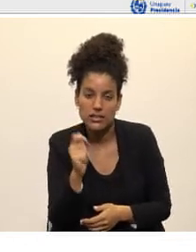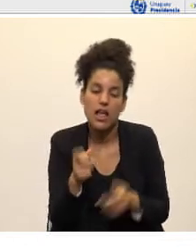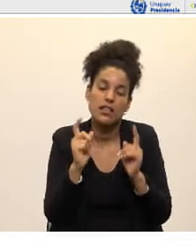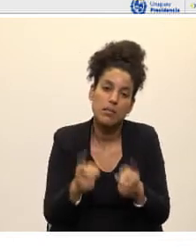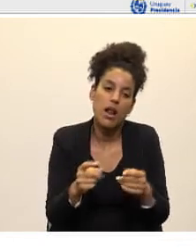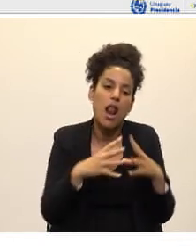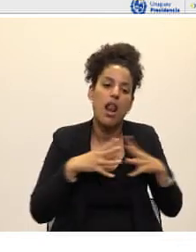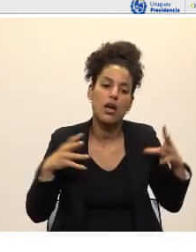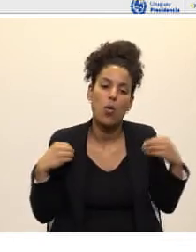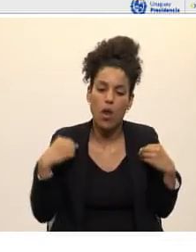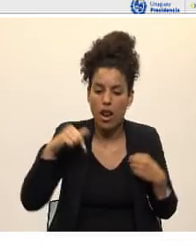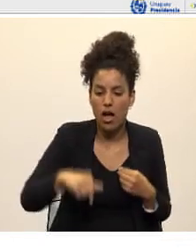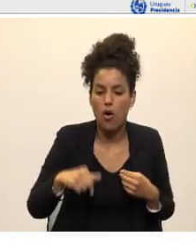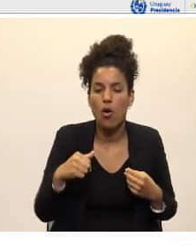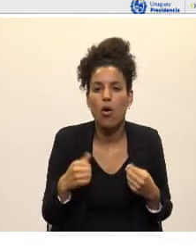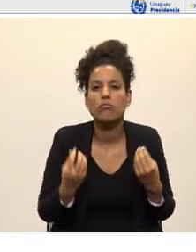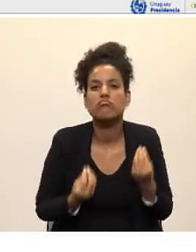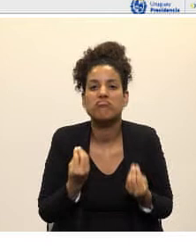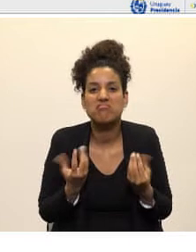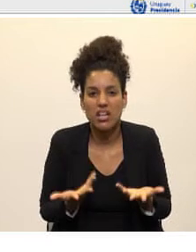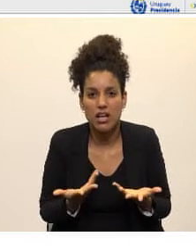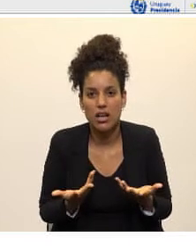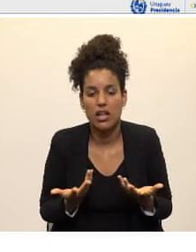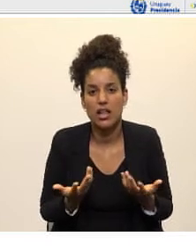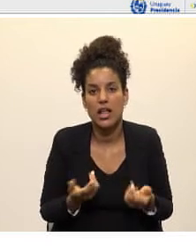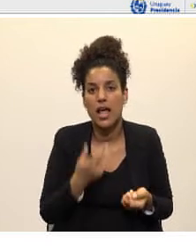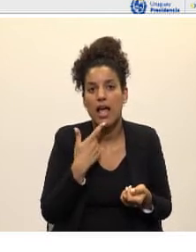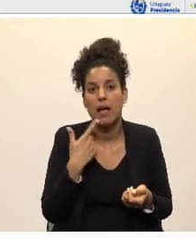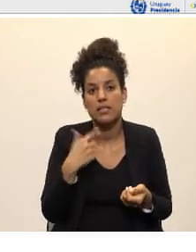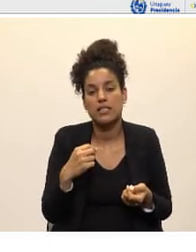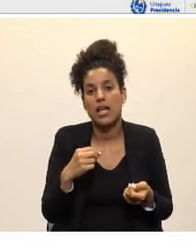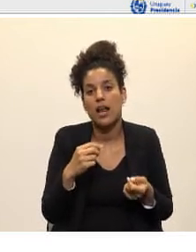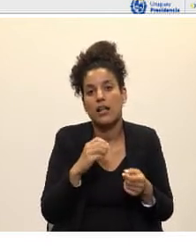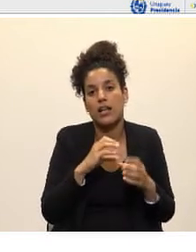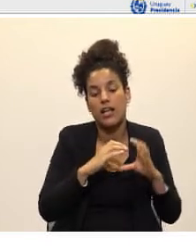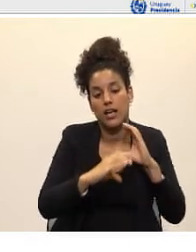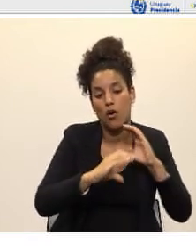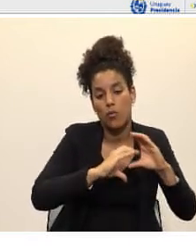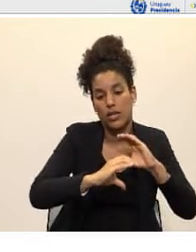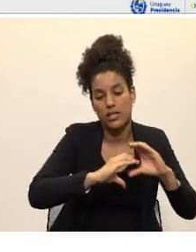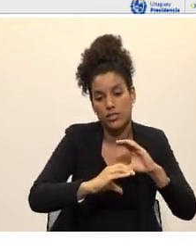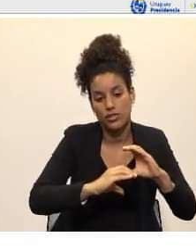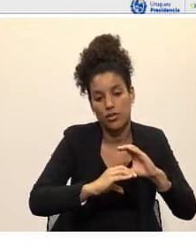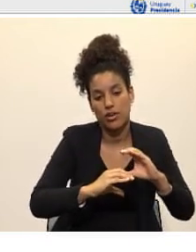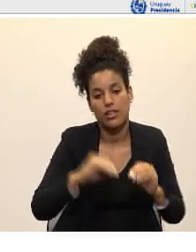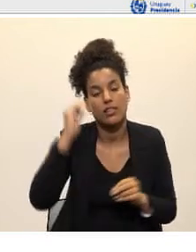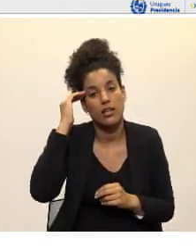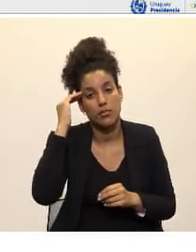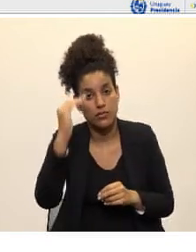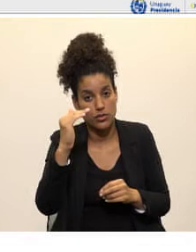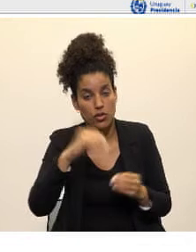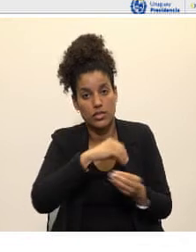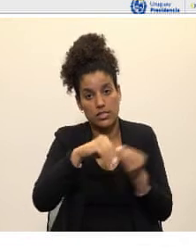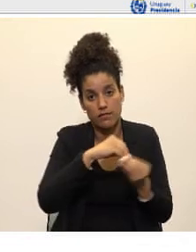que pensar desde ese lugar los canales de comunicación entre docentes y familias van a generar una